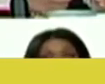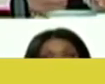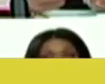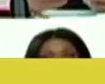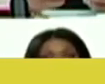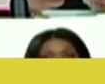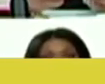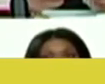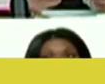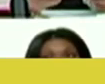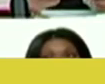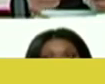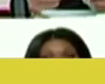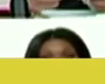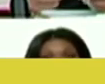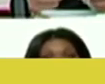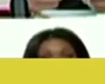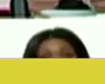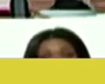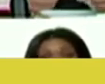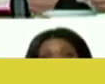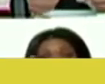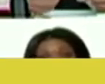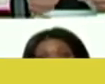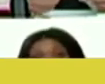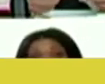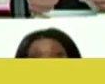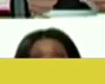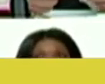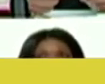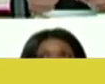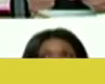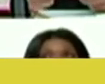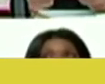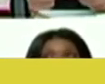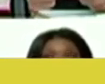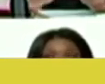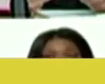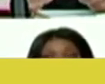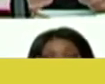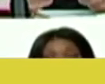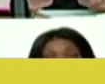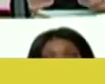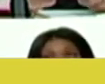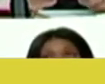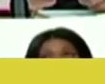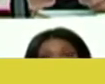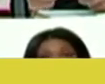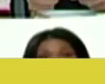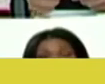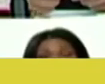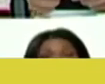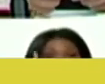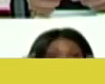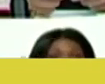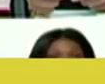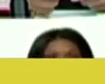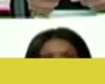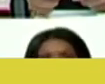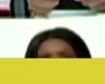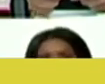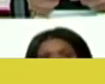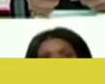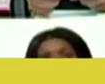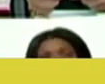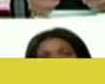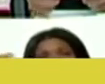Y hay 50 fallecidos declarados. Hoy hubo 4. Aunque hay imágenes de Medellín, de Cali,